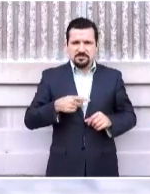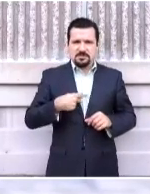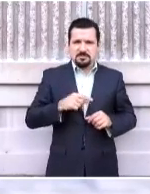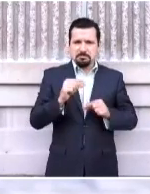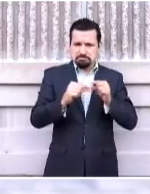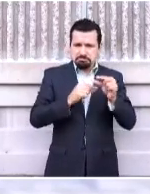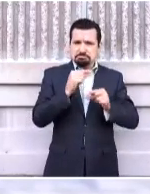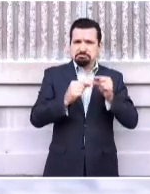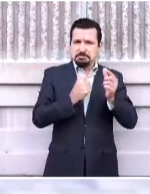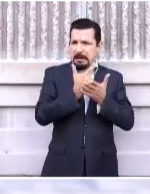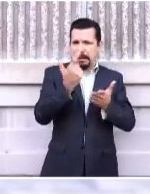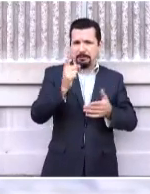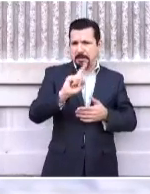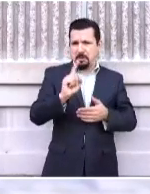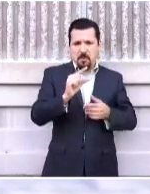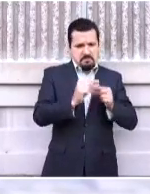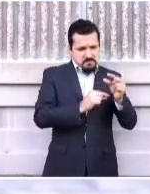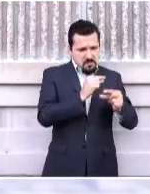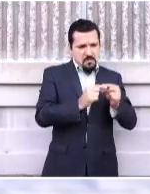no requieran